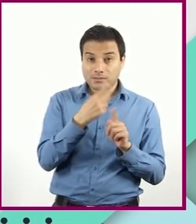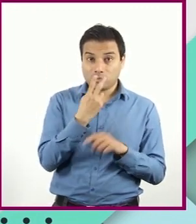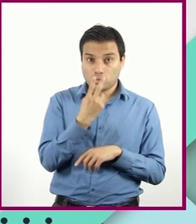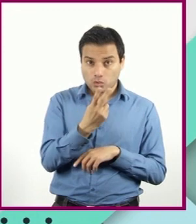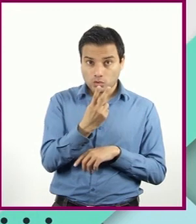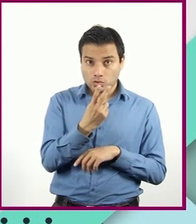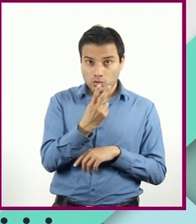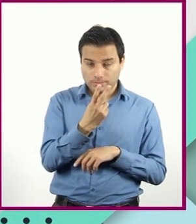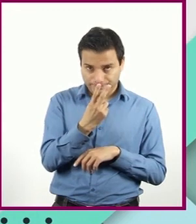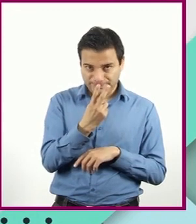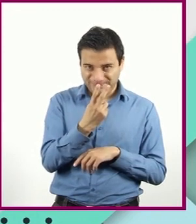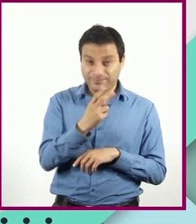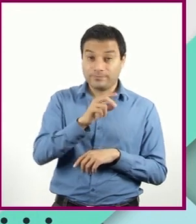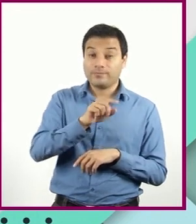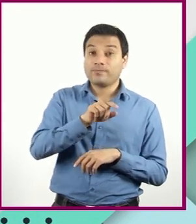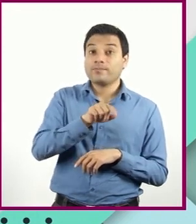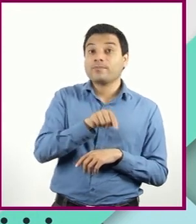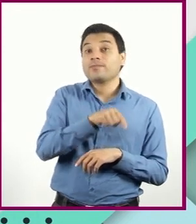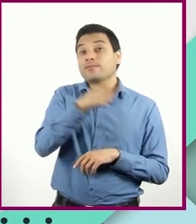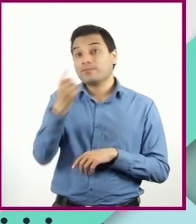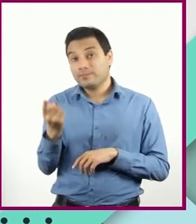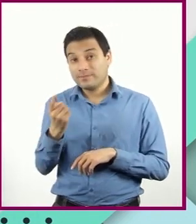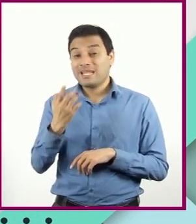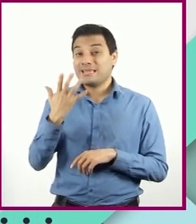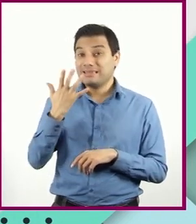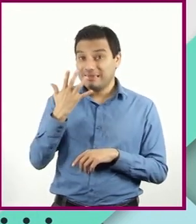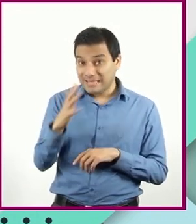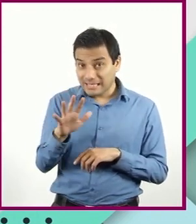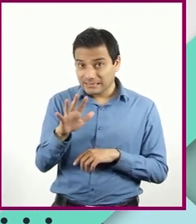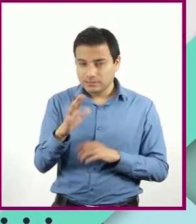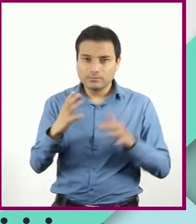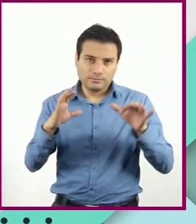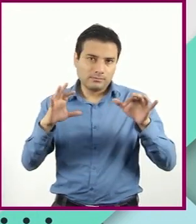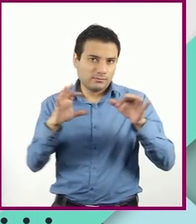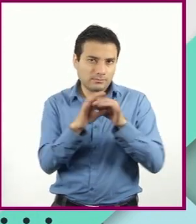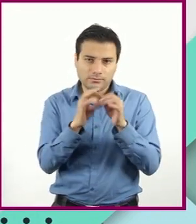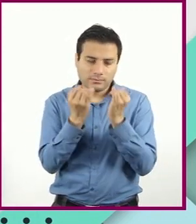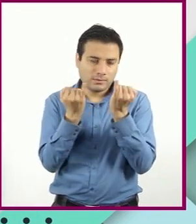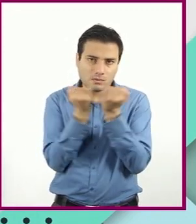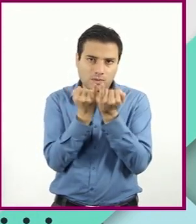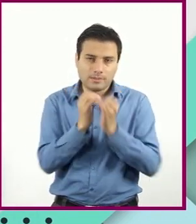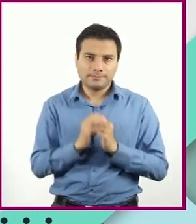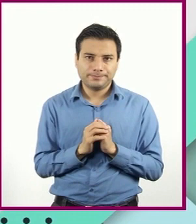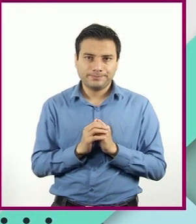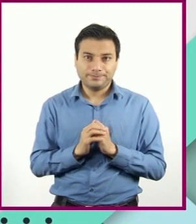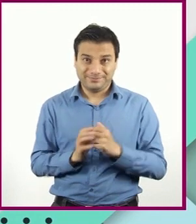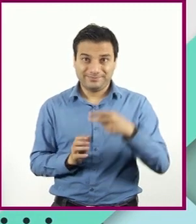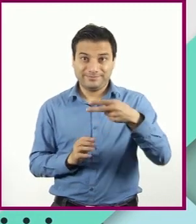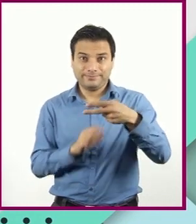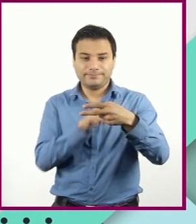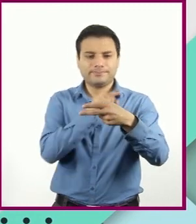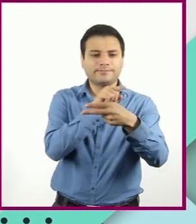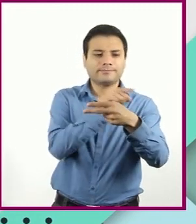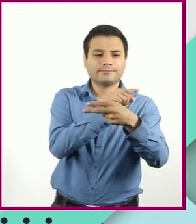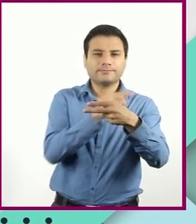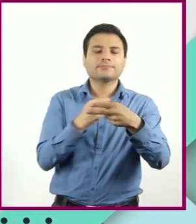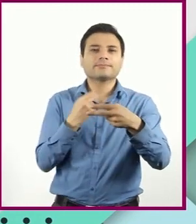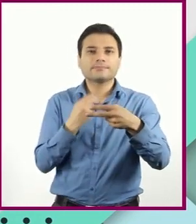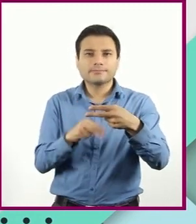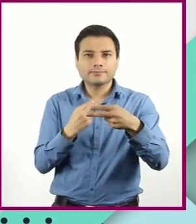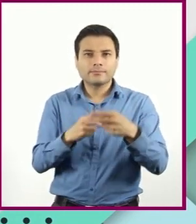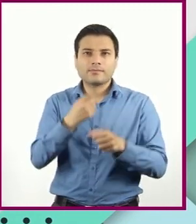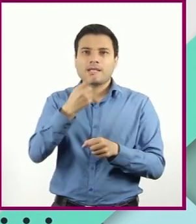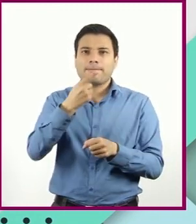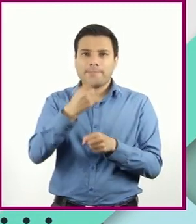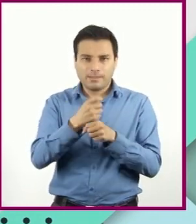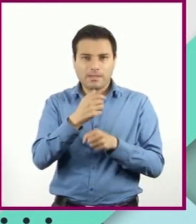por el signo de igual, que divide en dos miembros a la igualdad. Al de la izquierda se le denomina primer miembro y